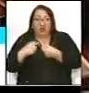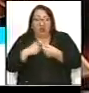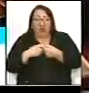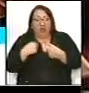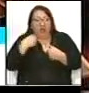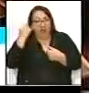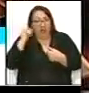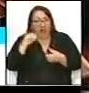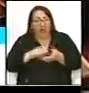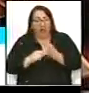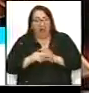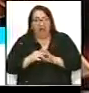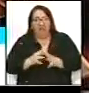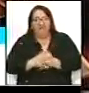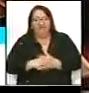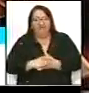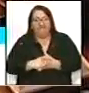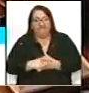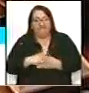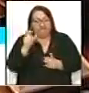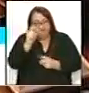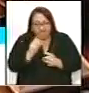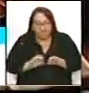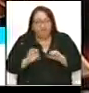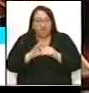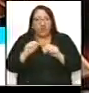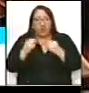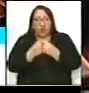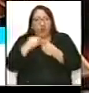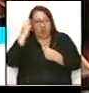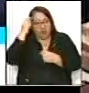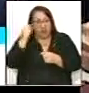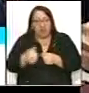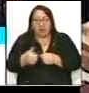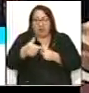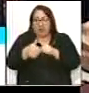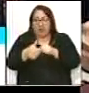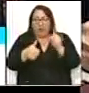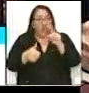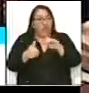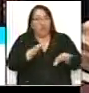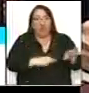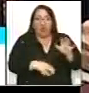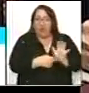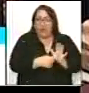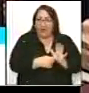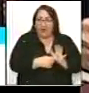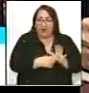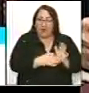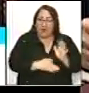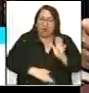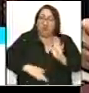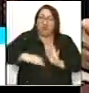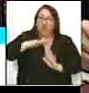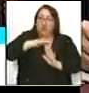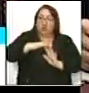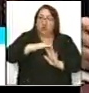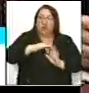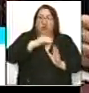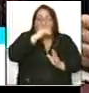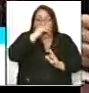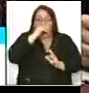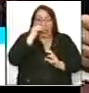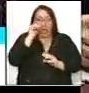como elementos vertebral de la articulación política a los partidos, no a los movimientos. Por eso es que se sube la valla, por eso es que se